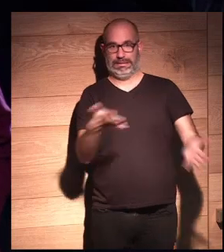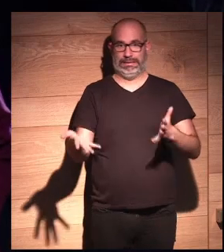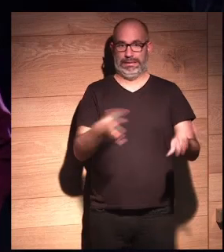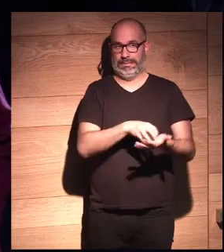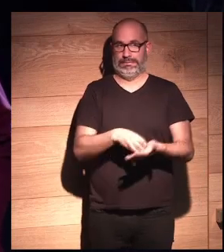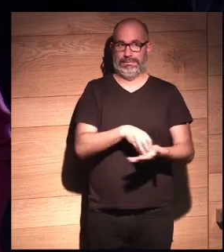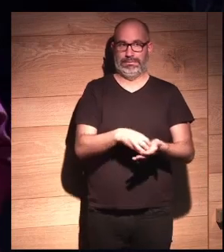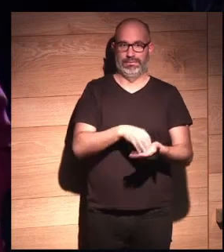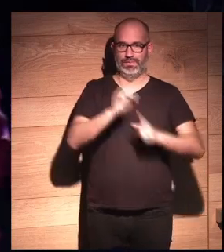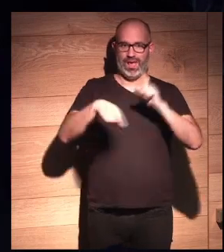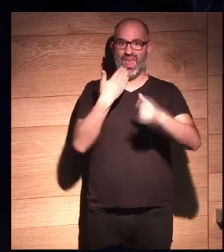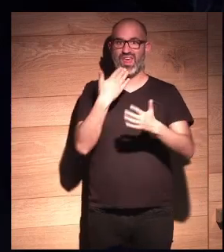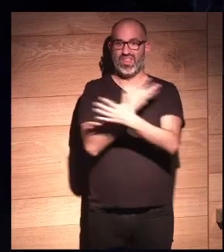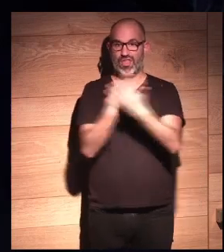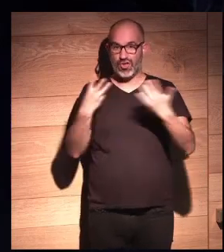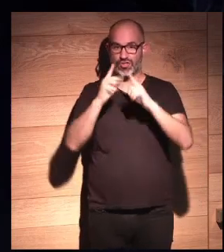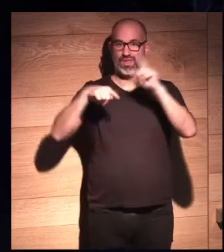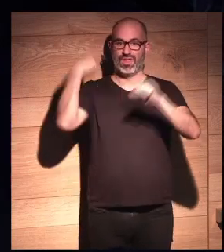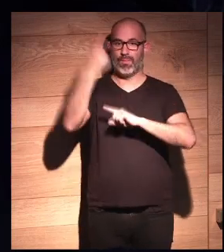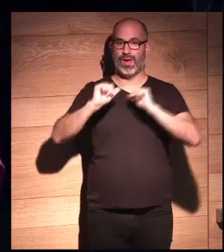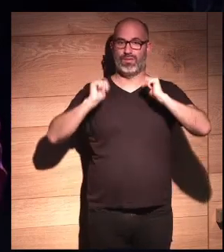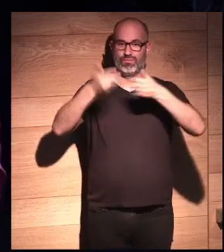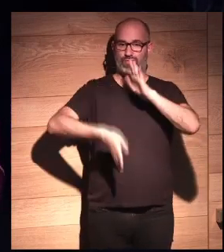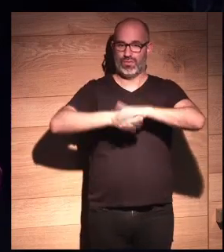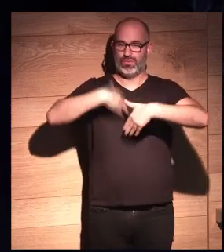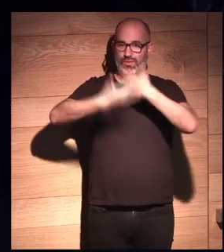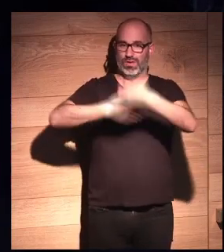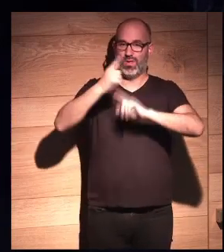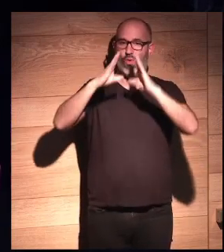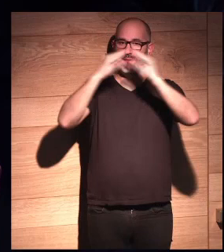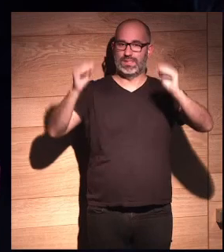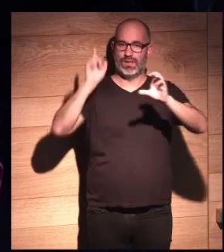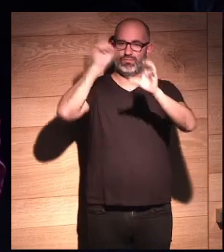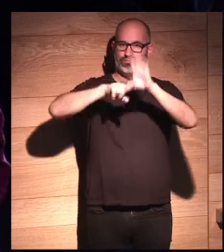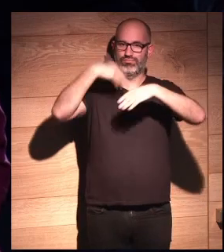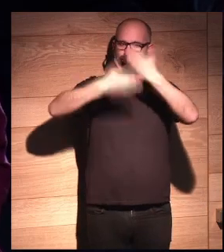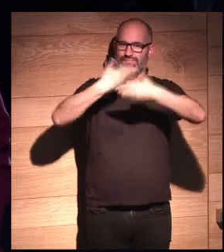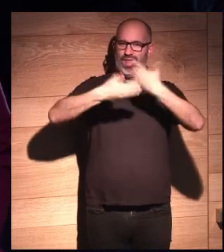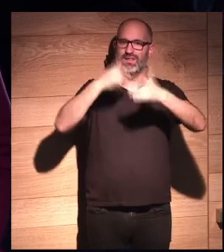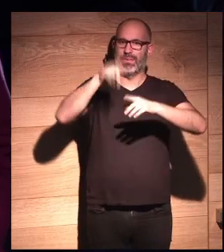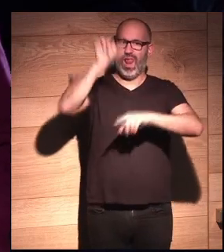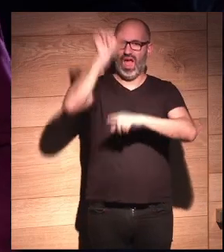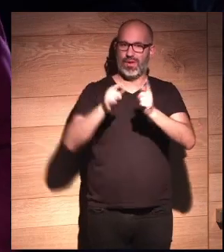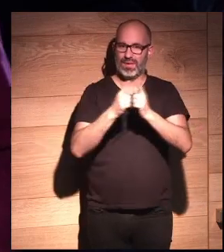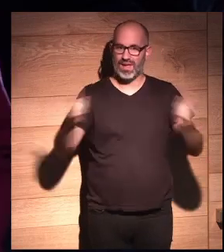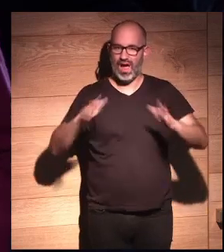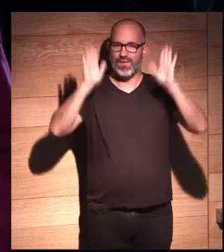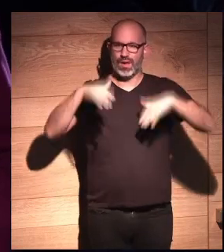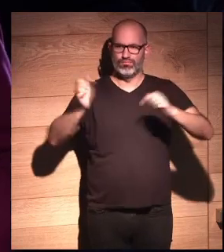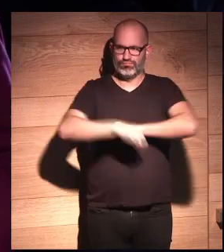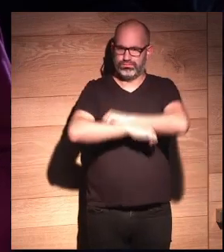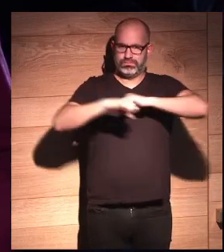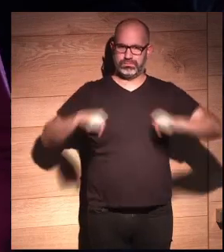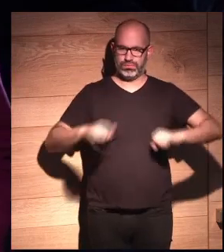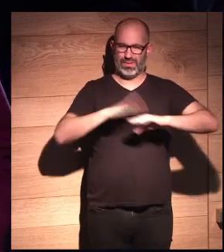¿no? Seguí haciéndolos infinitamente igual en la universidad, hasta que llegó un momento en el que intenté sentar las bases, ¿no?, de lo